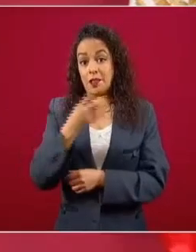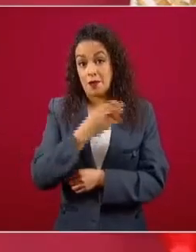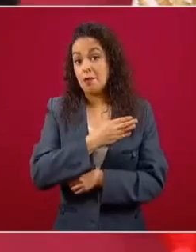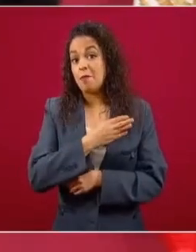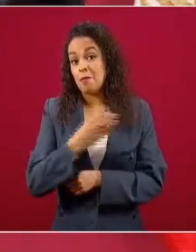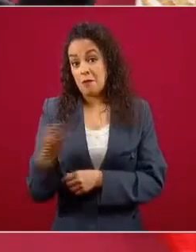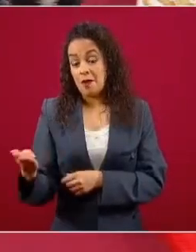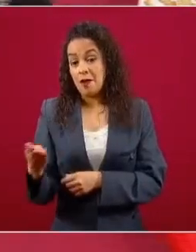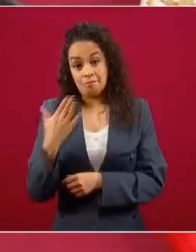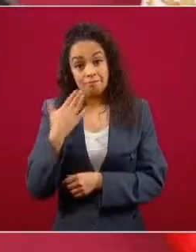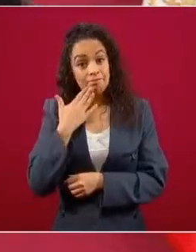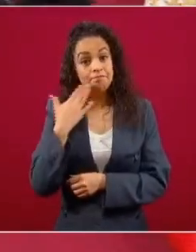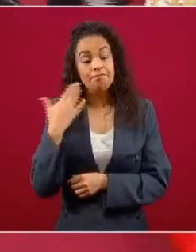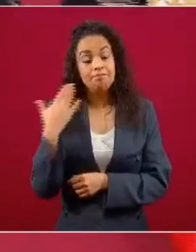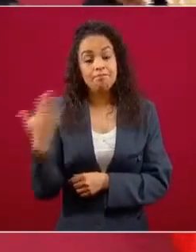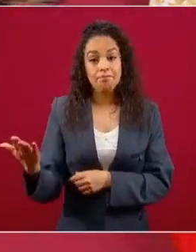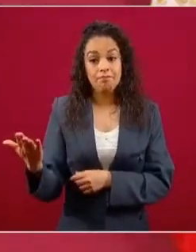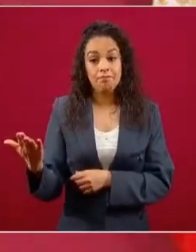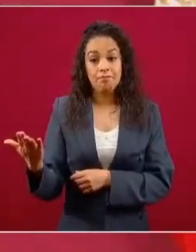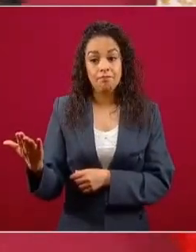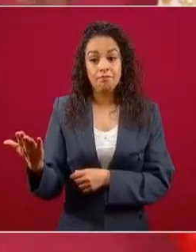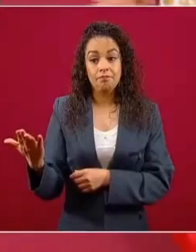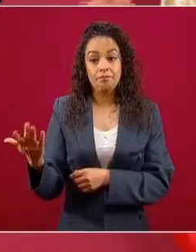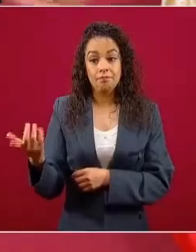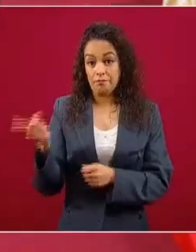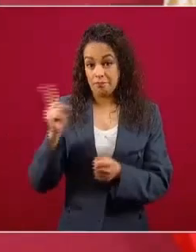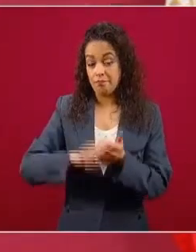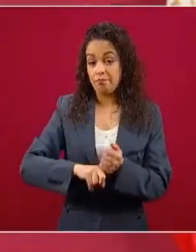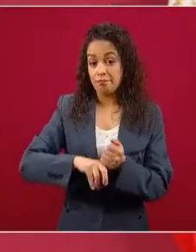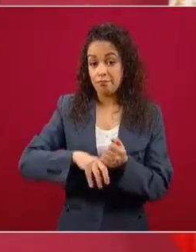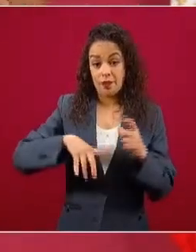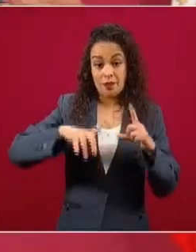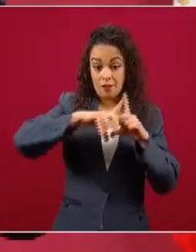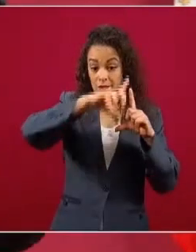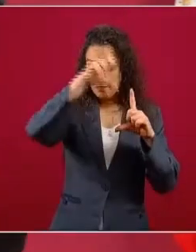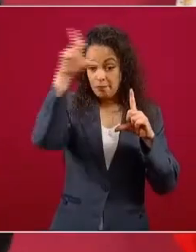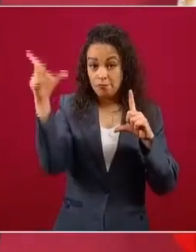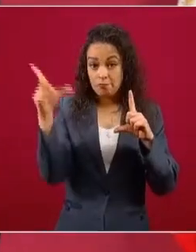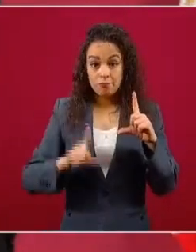porque en todo México, pues,